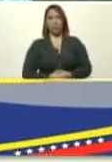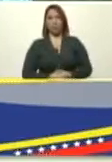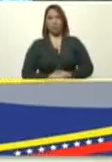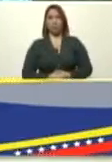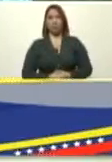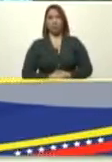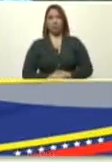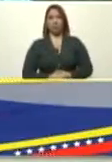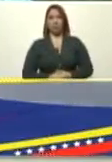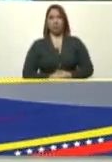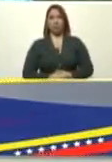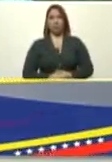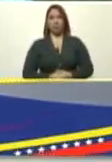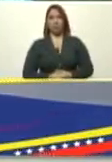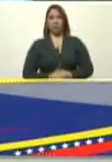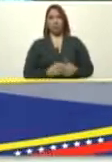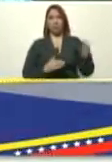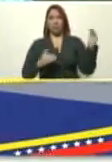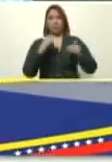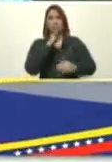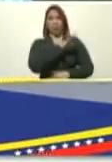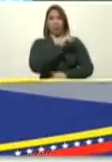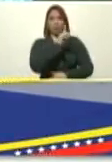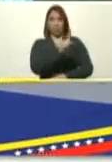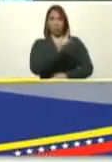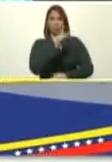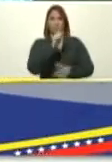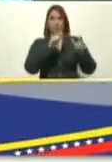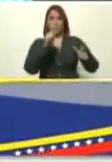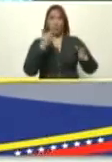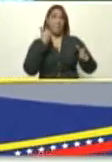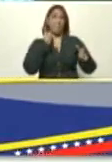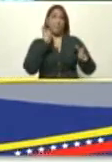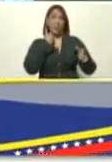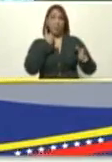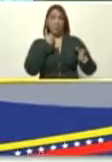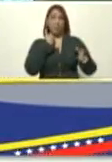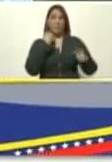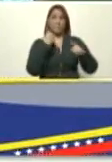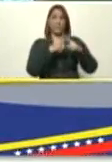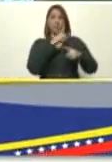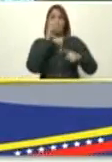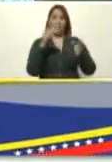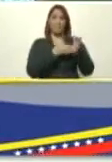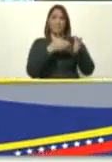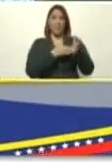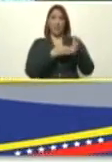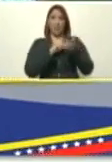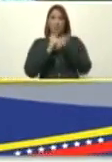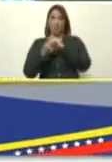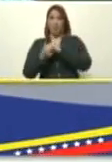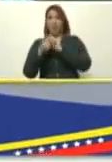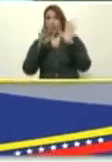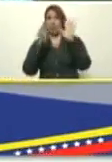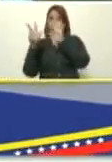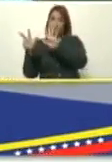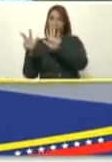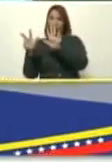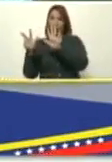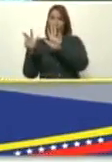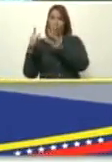Pasamos de 41 casos por 100.000 a 18 casos por 100.000